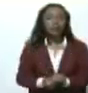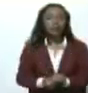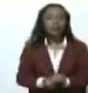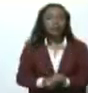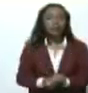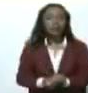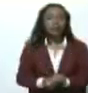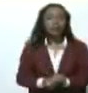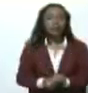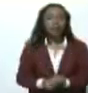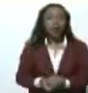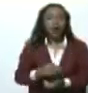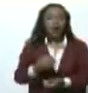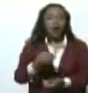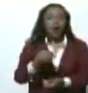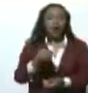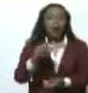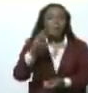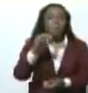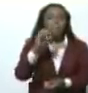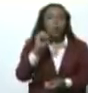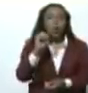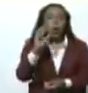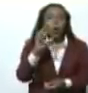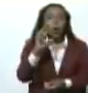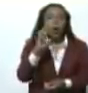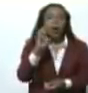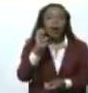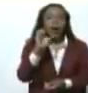Morel Rafael Rodríguez Ávila,